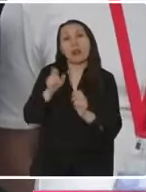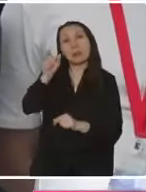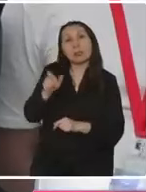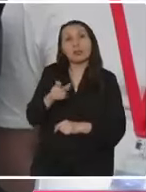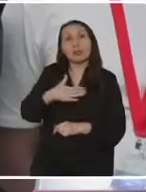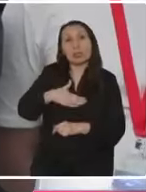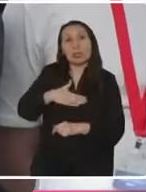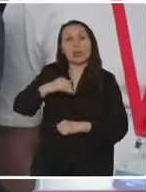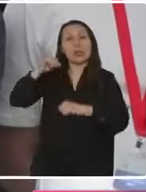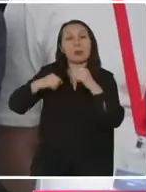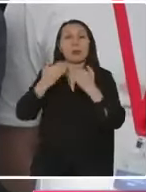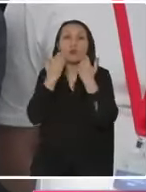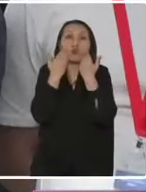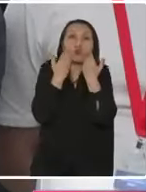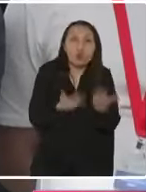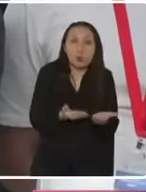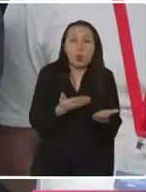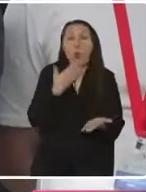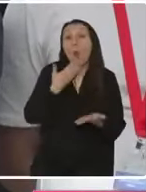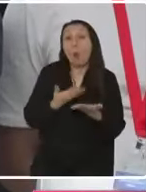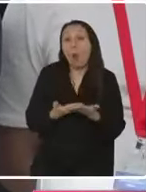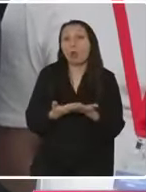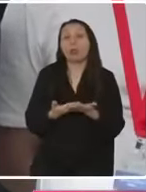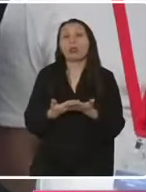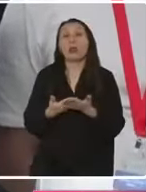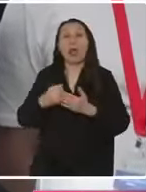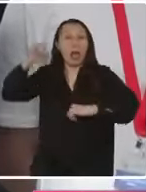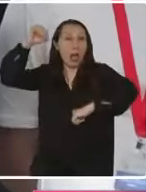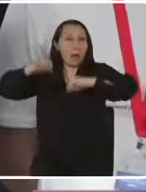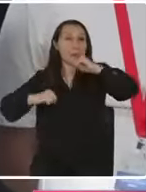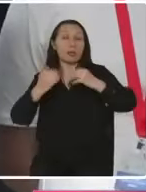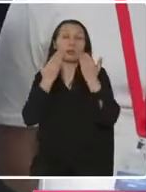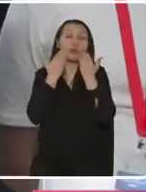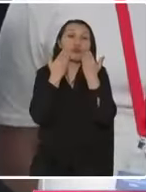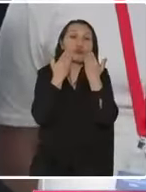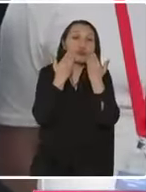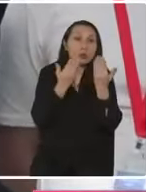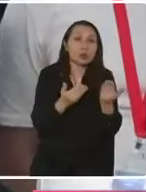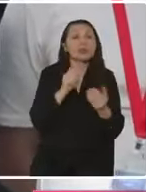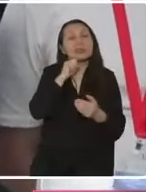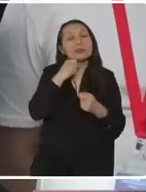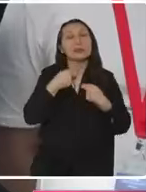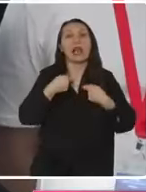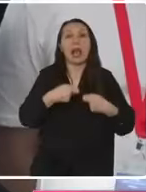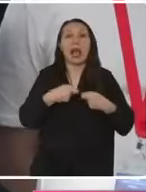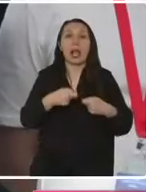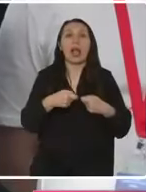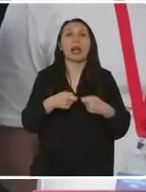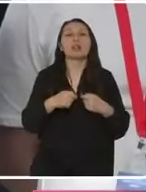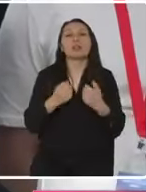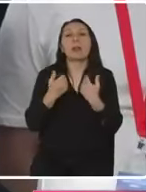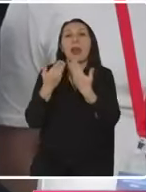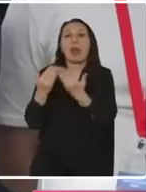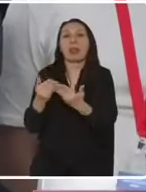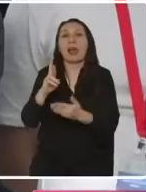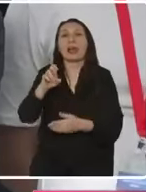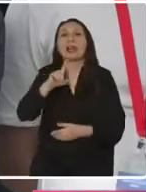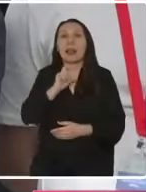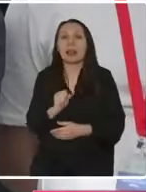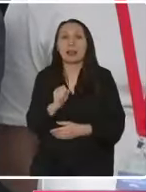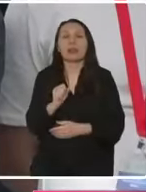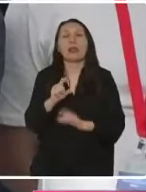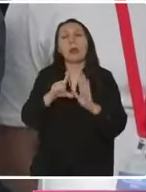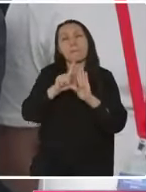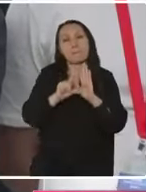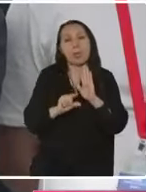donante. Y el resto, cuando son donaciones de empresas, se considera gasto para producir renta, por lo tanto reduce la